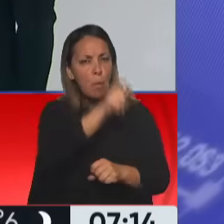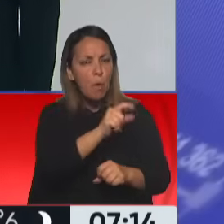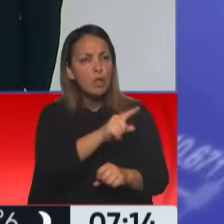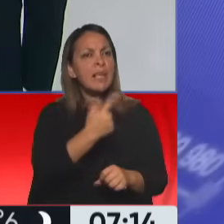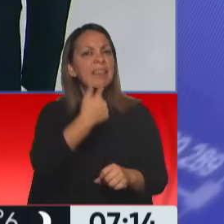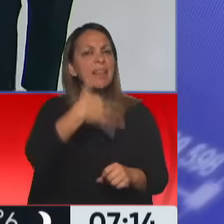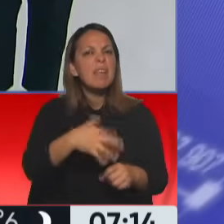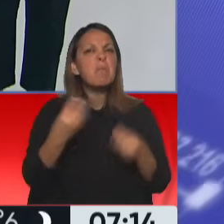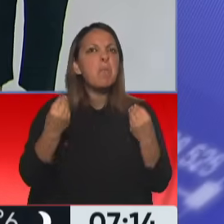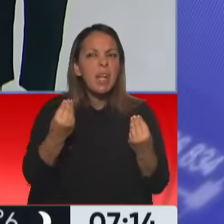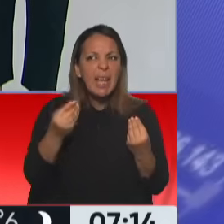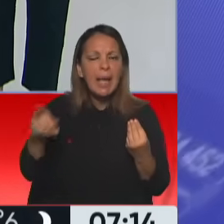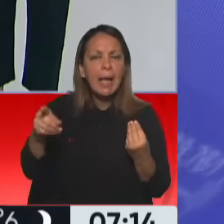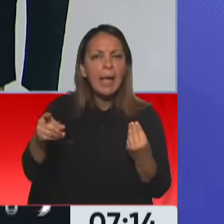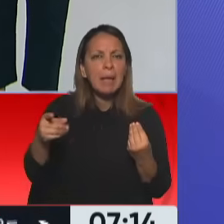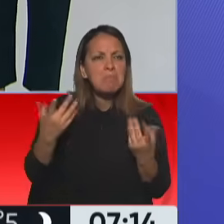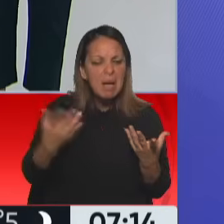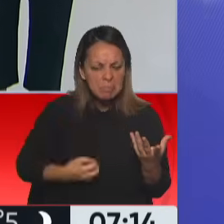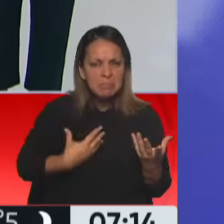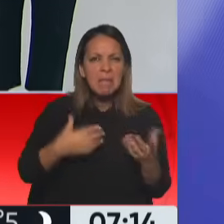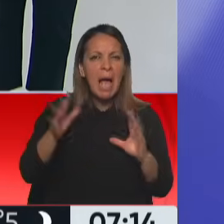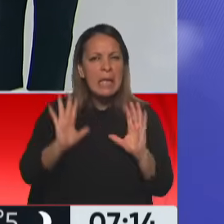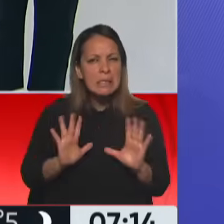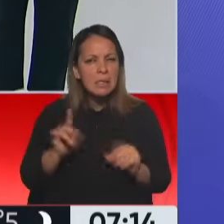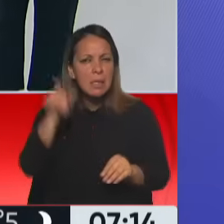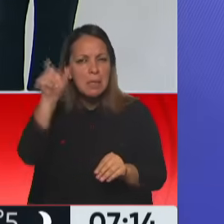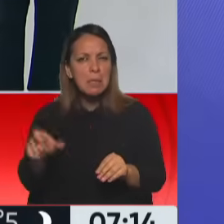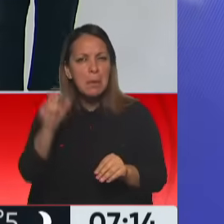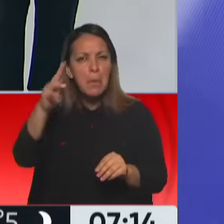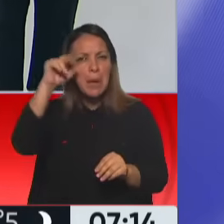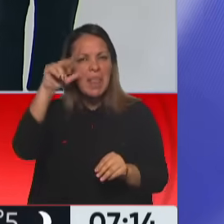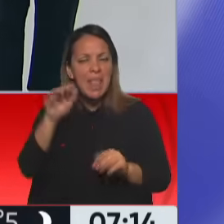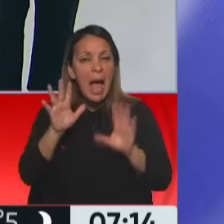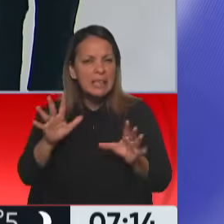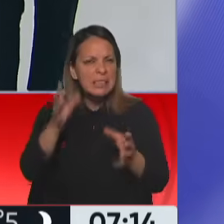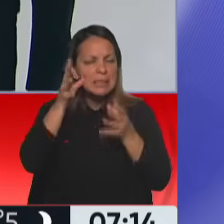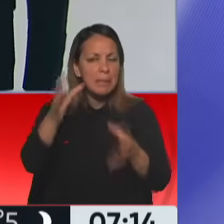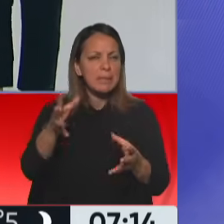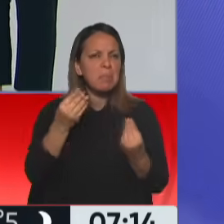llevar a una persona como Brenda Agüero a cometer semejante sin razón.